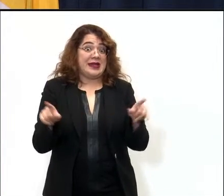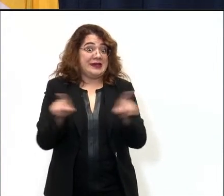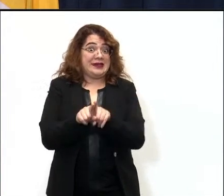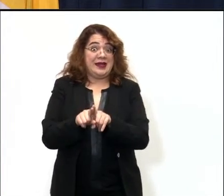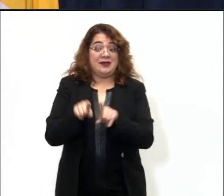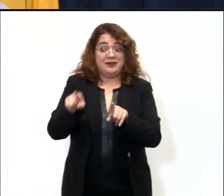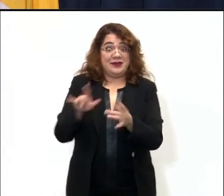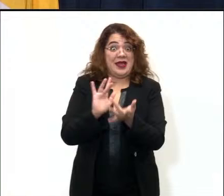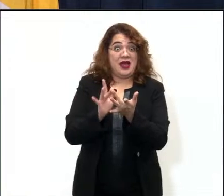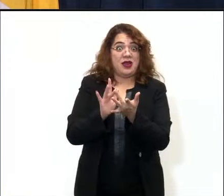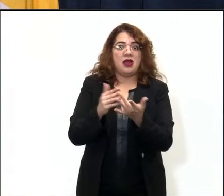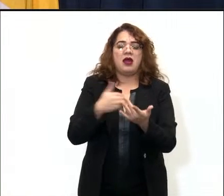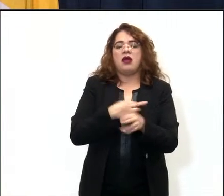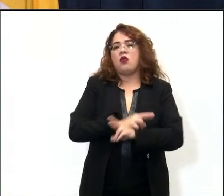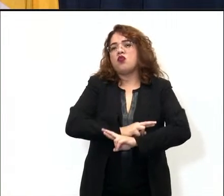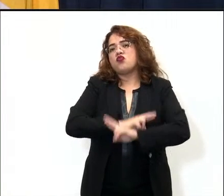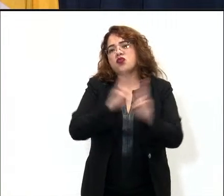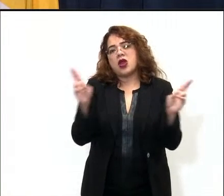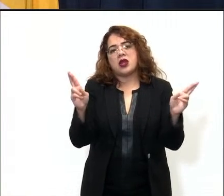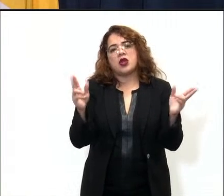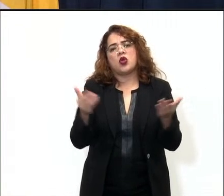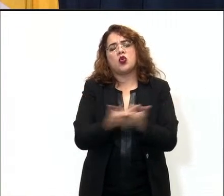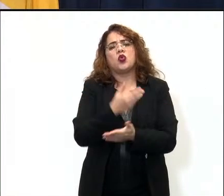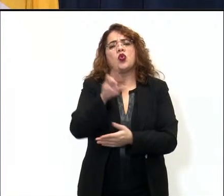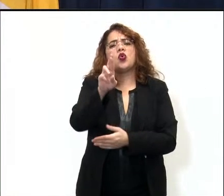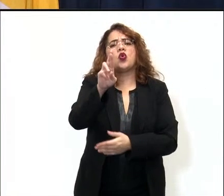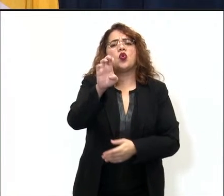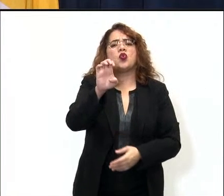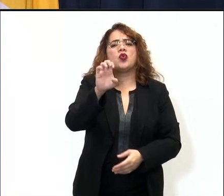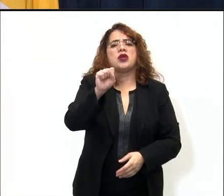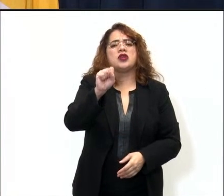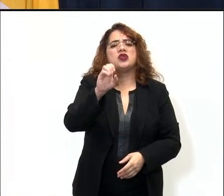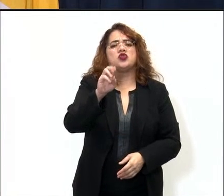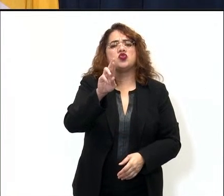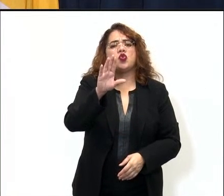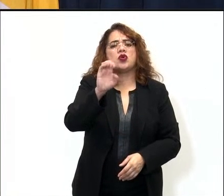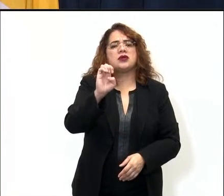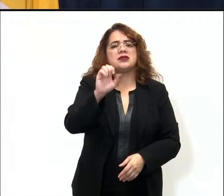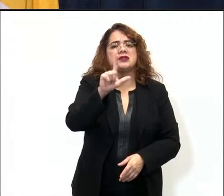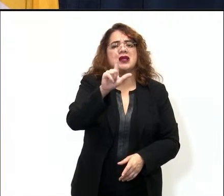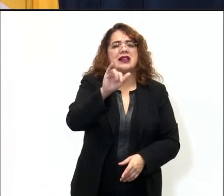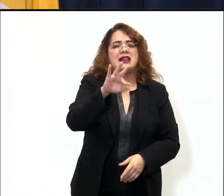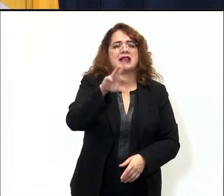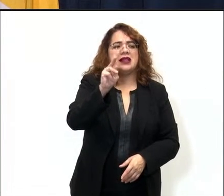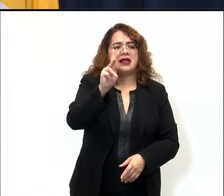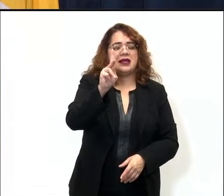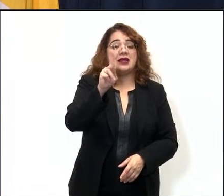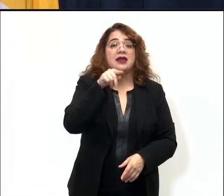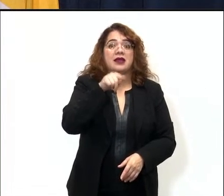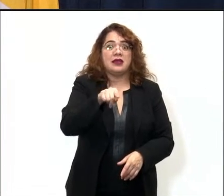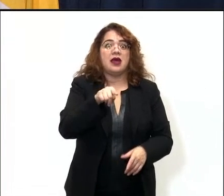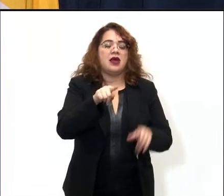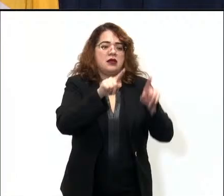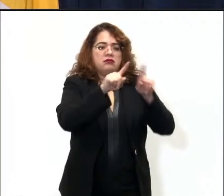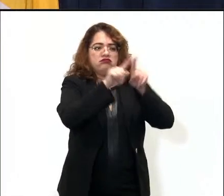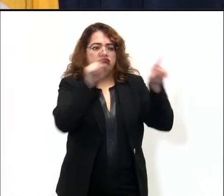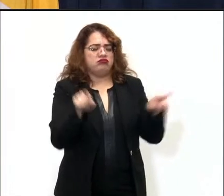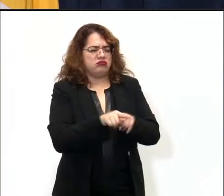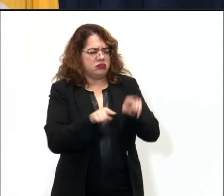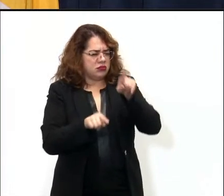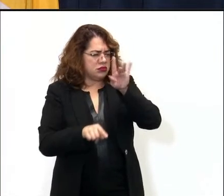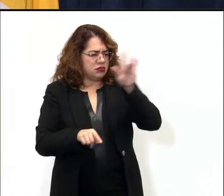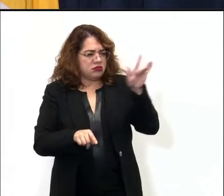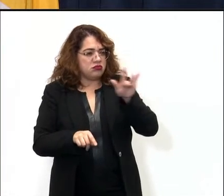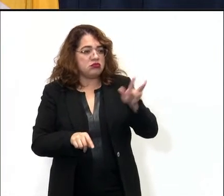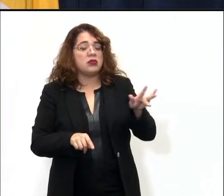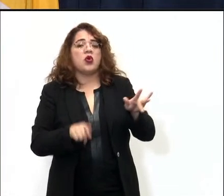de la ciudad. Esta semana ampliamos nuestra línea de recursos agregando una plataforma de recursos y referencias